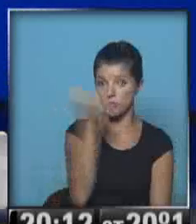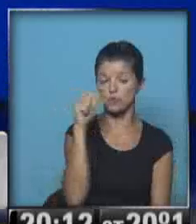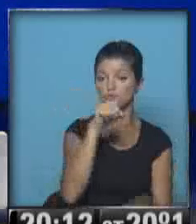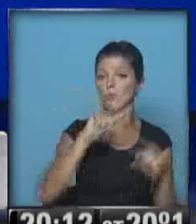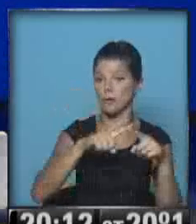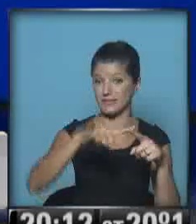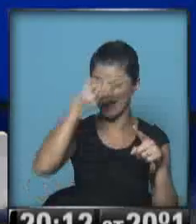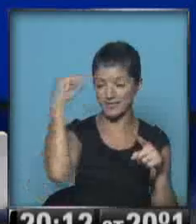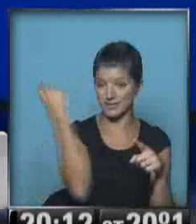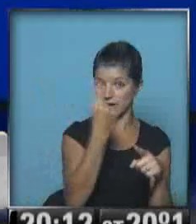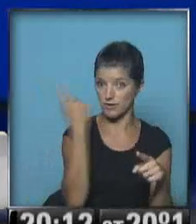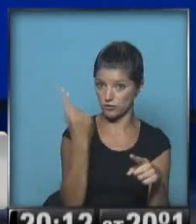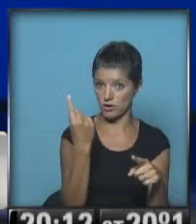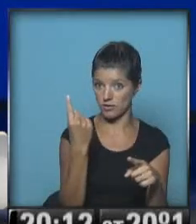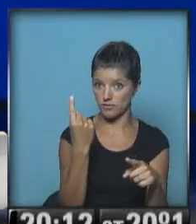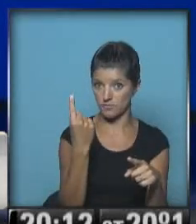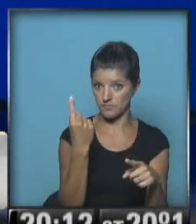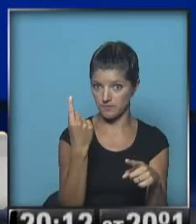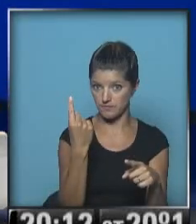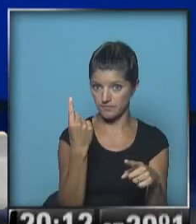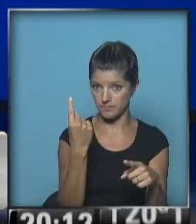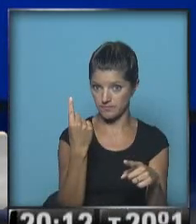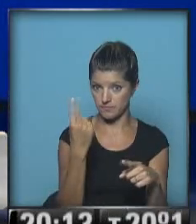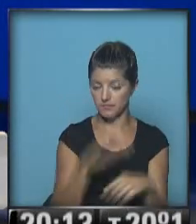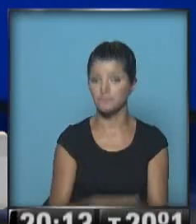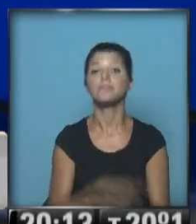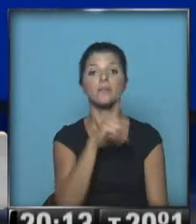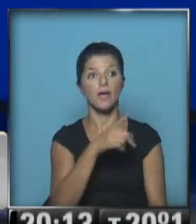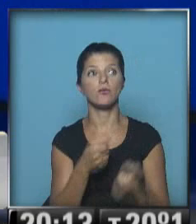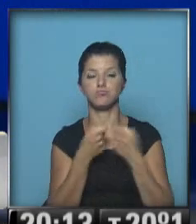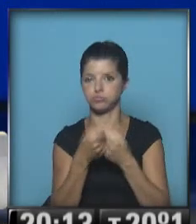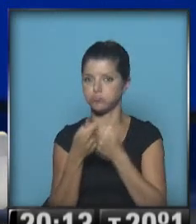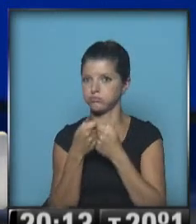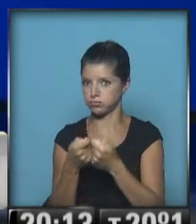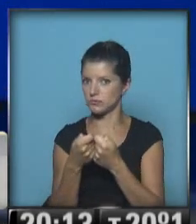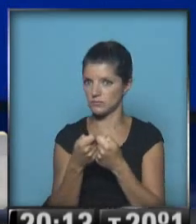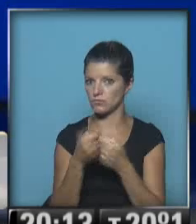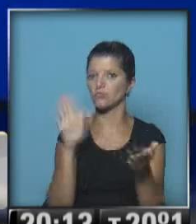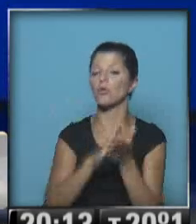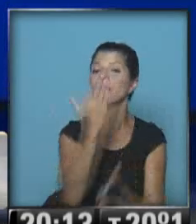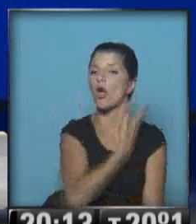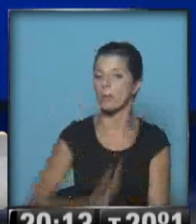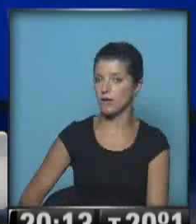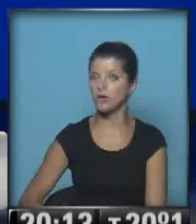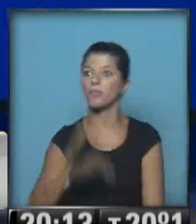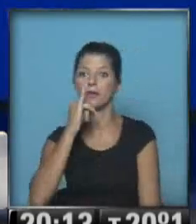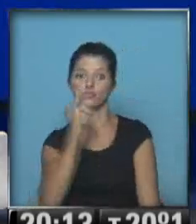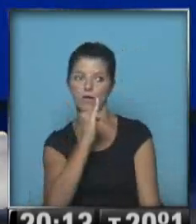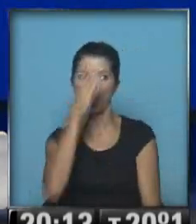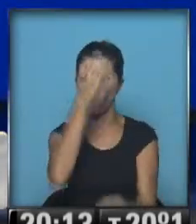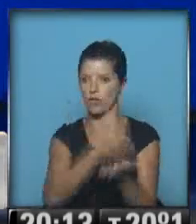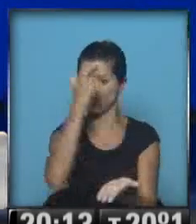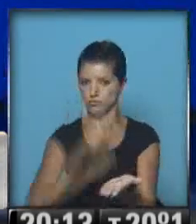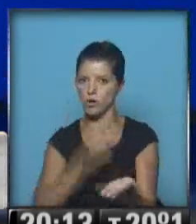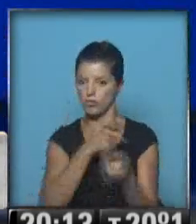exterior y que sobre todo ejercía mucha presión sobre los gobiernos que estaban denunciados por violaciones a los